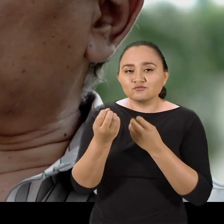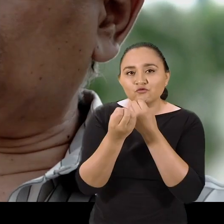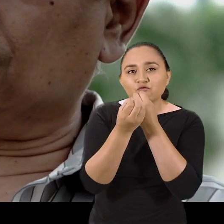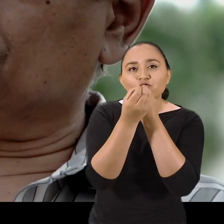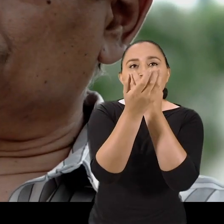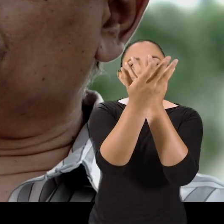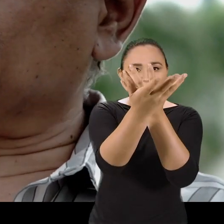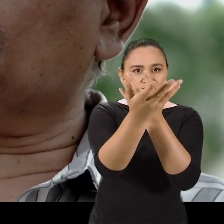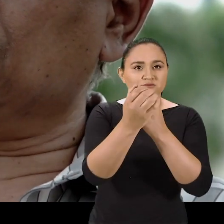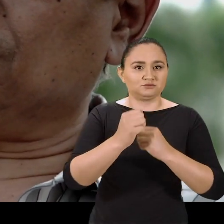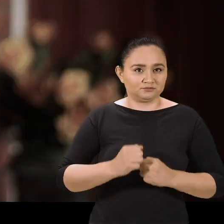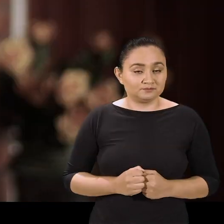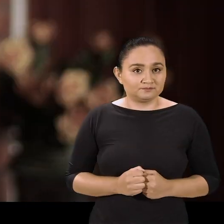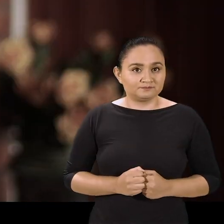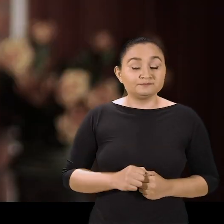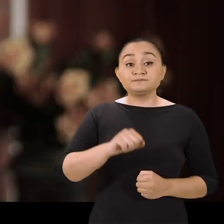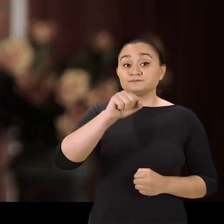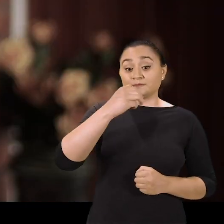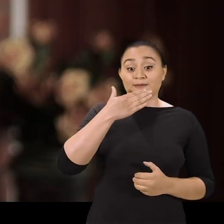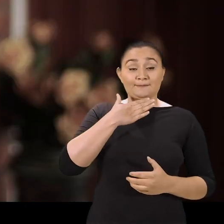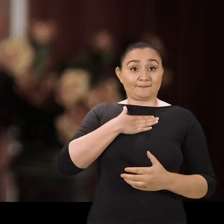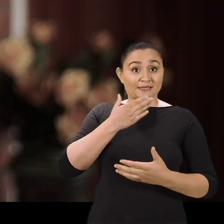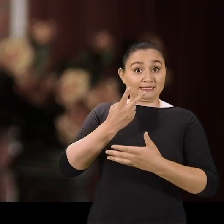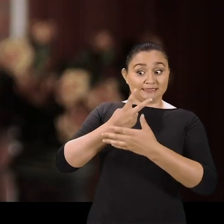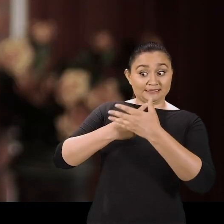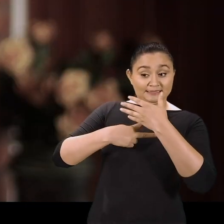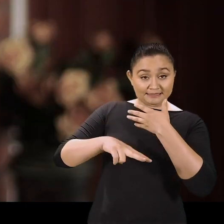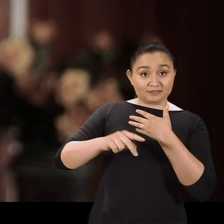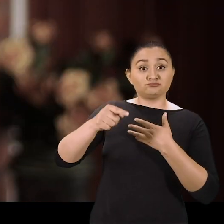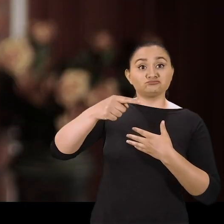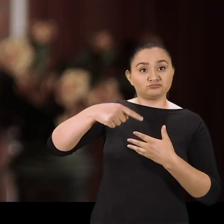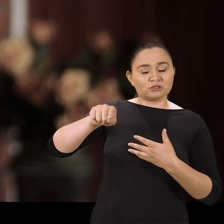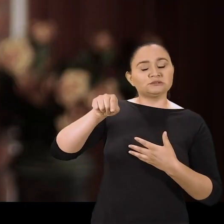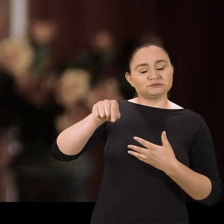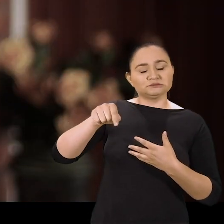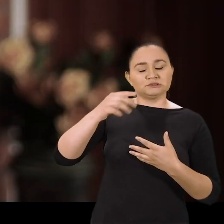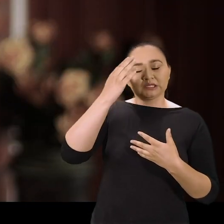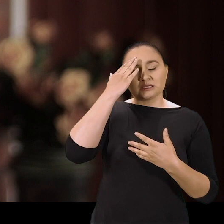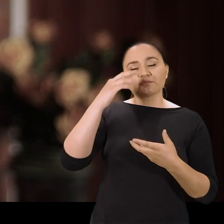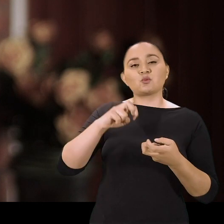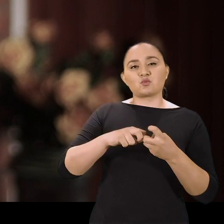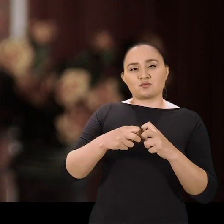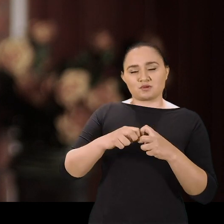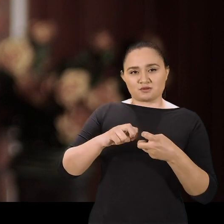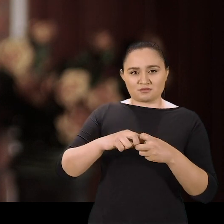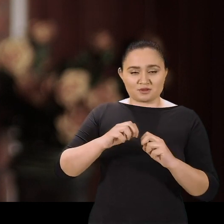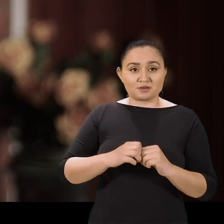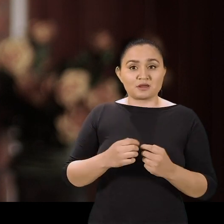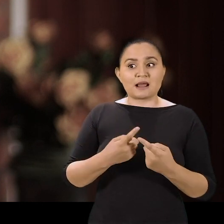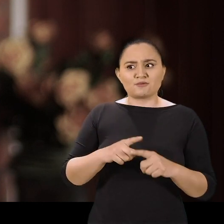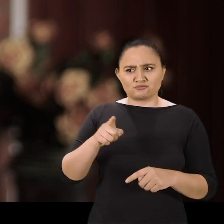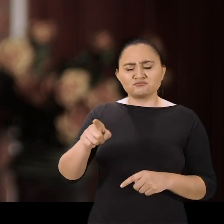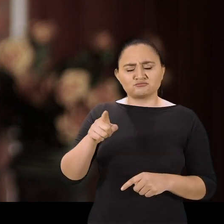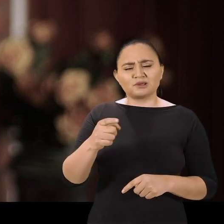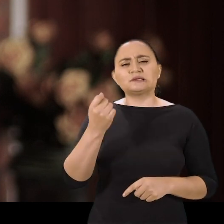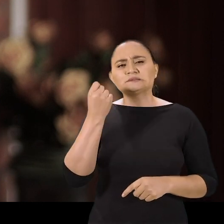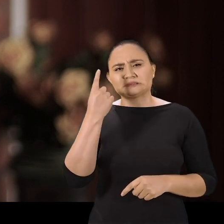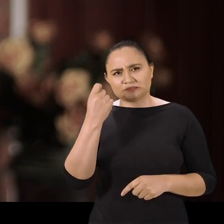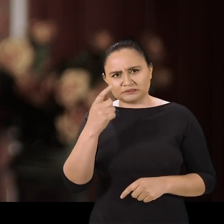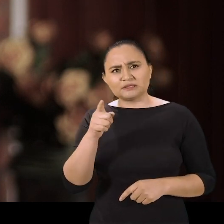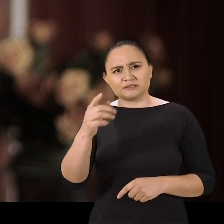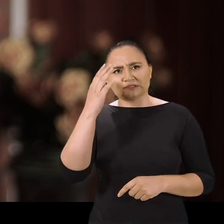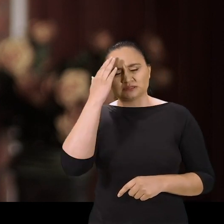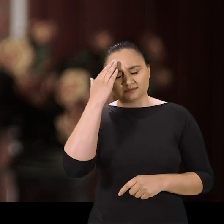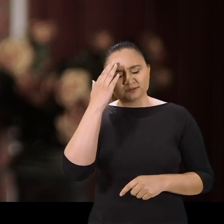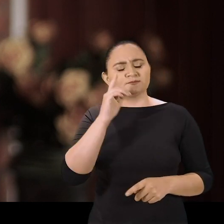de de hablar de decir mi hija a pesar de que está dentro del problema una de las cosas buenas es